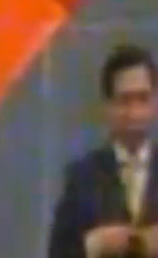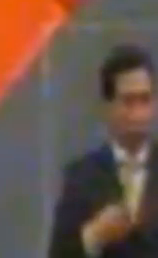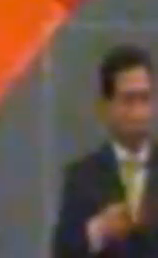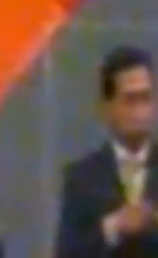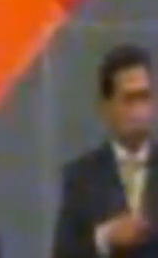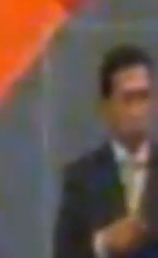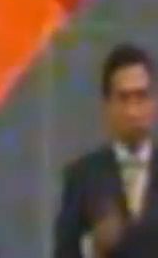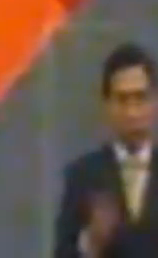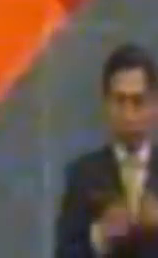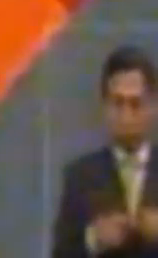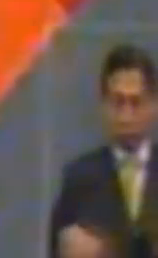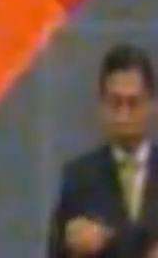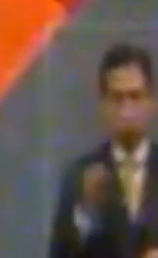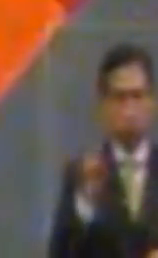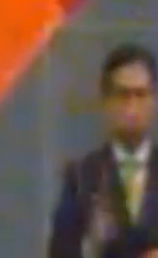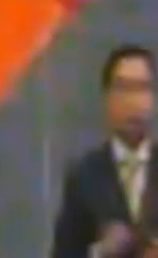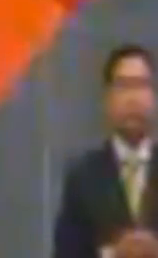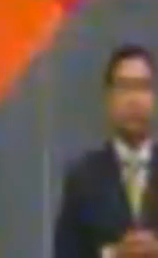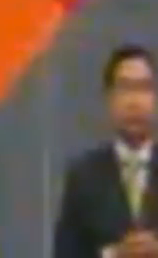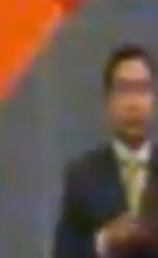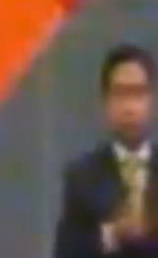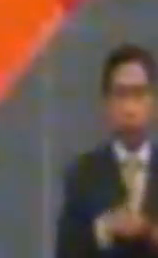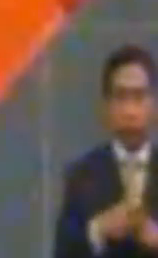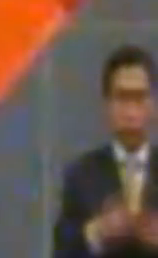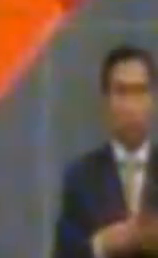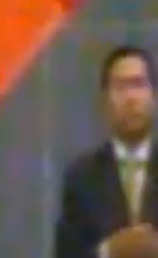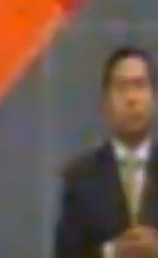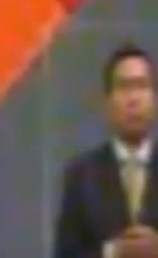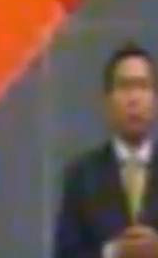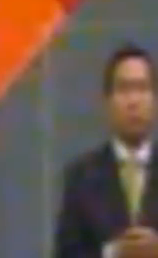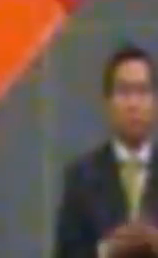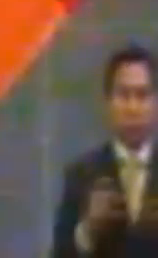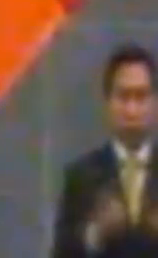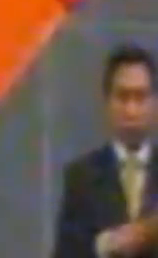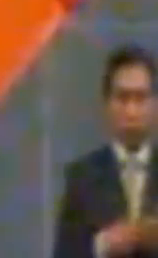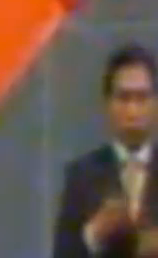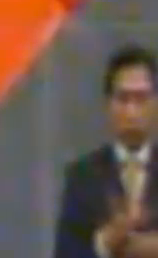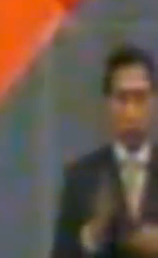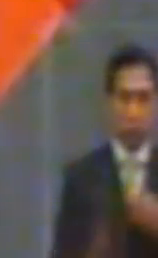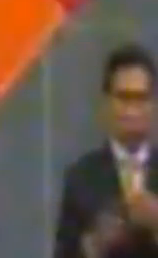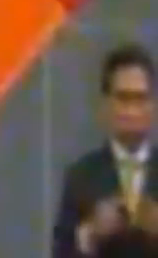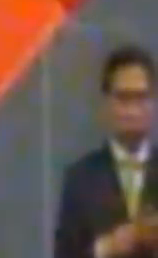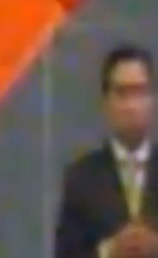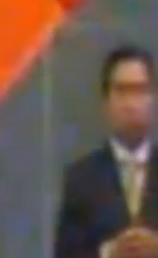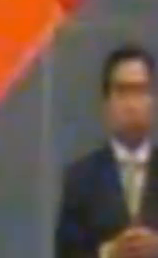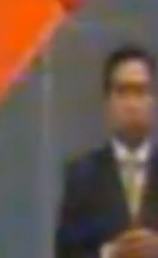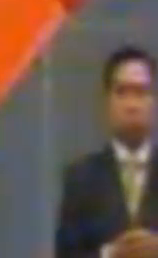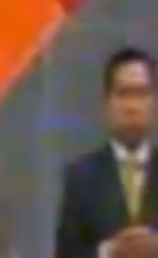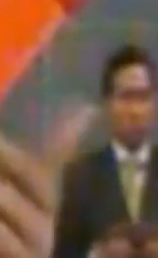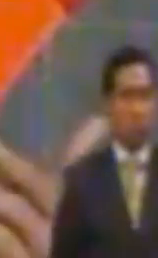Camisea a la macroregión sur. Pero por un tema de seguridad energética, sería